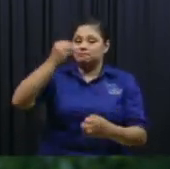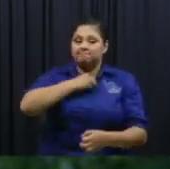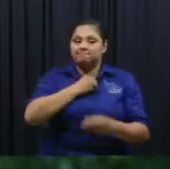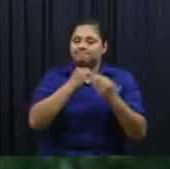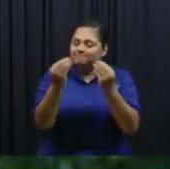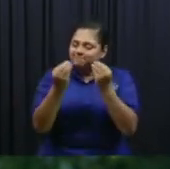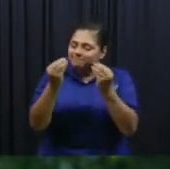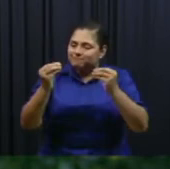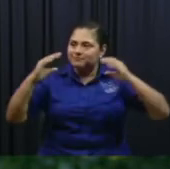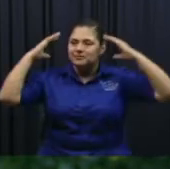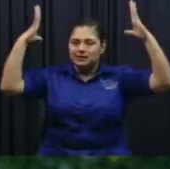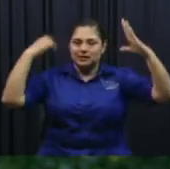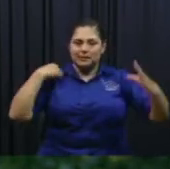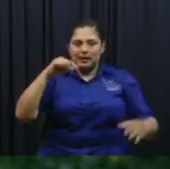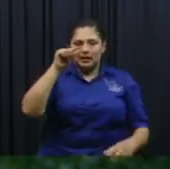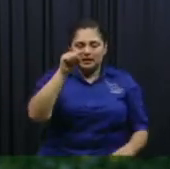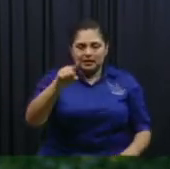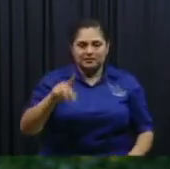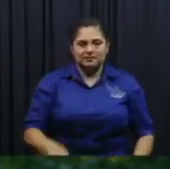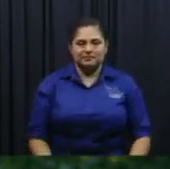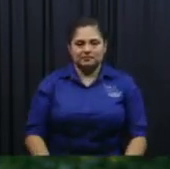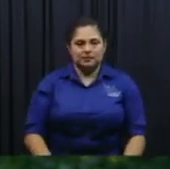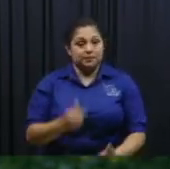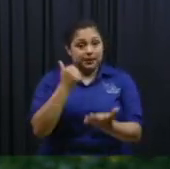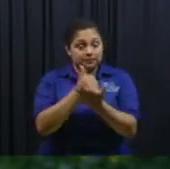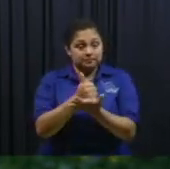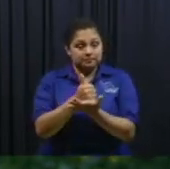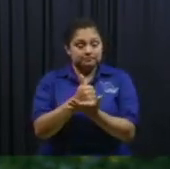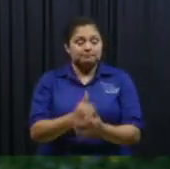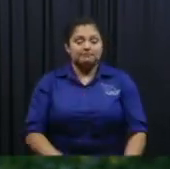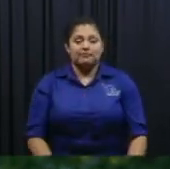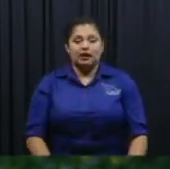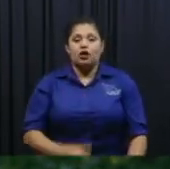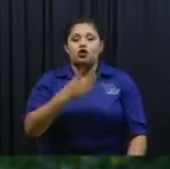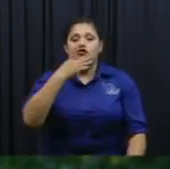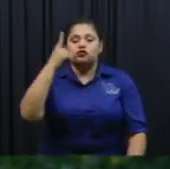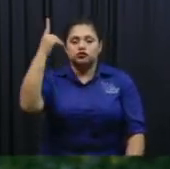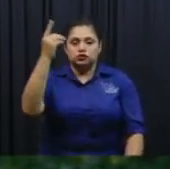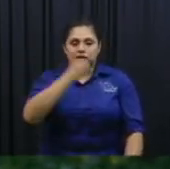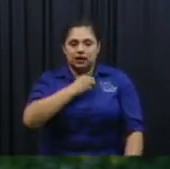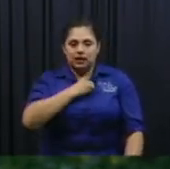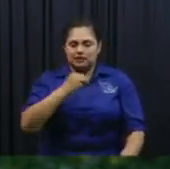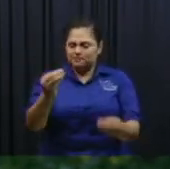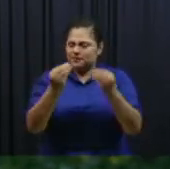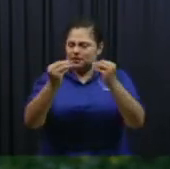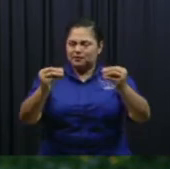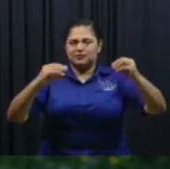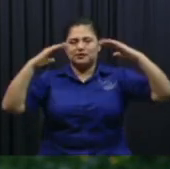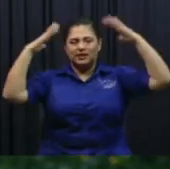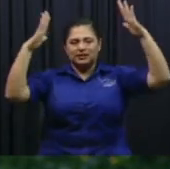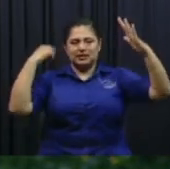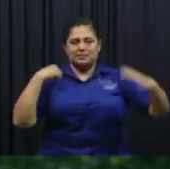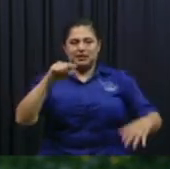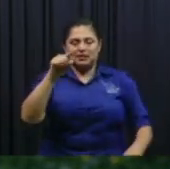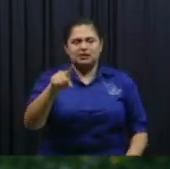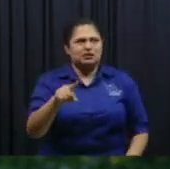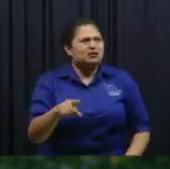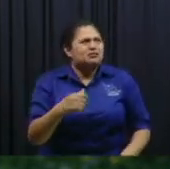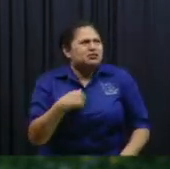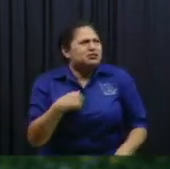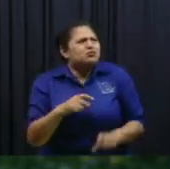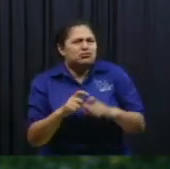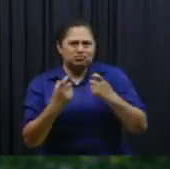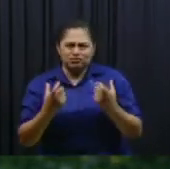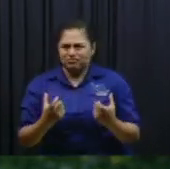ti cuánto lo creen Dios quiere abundancia para ti Y cómo le hago